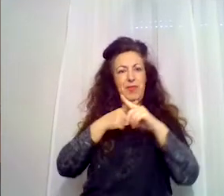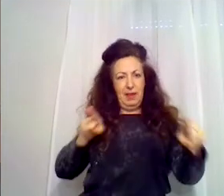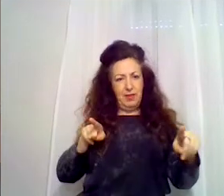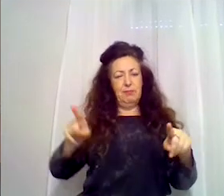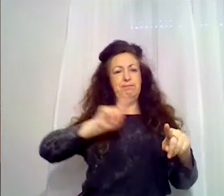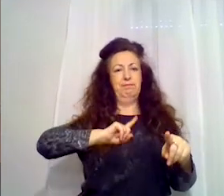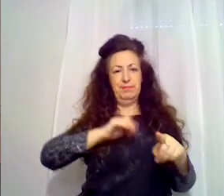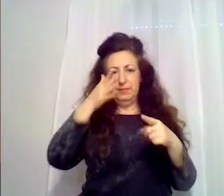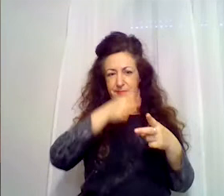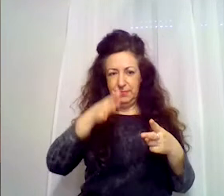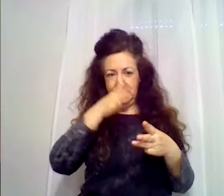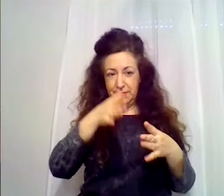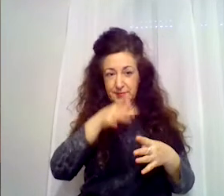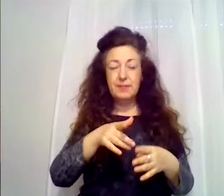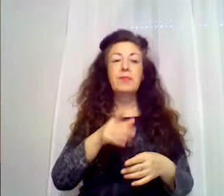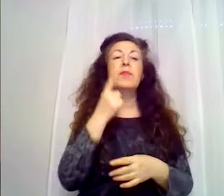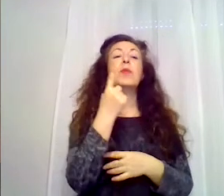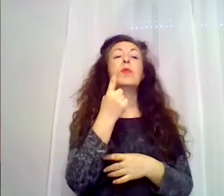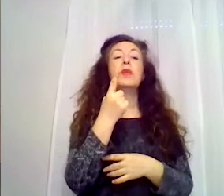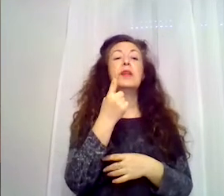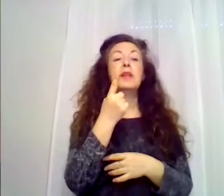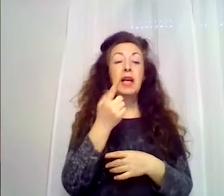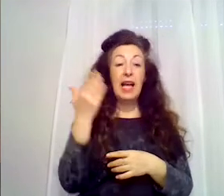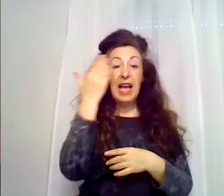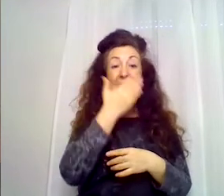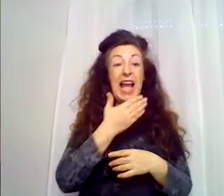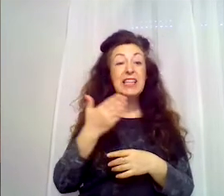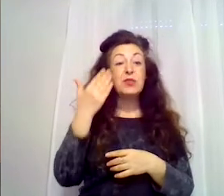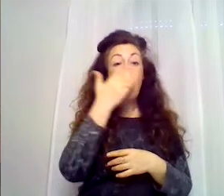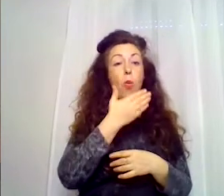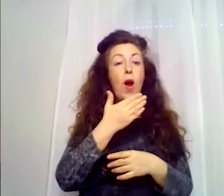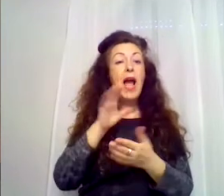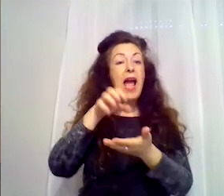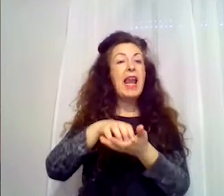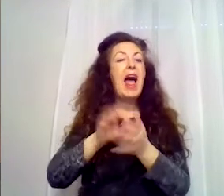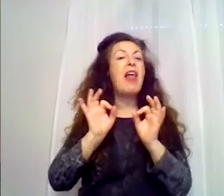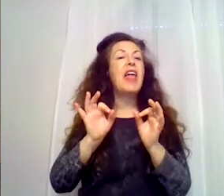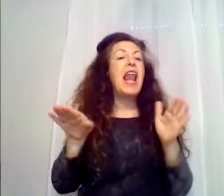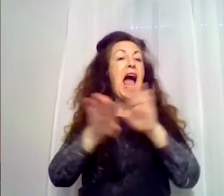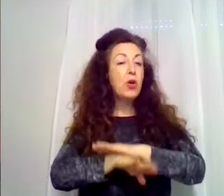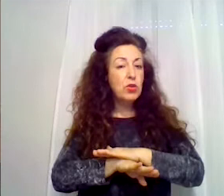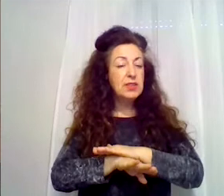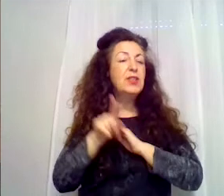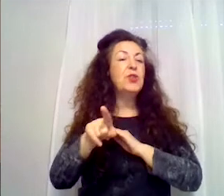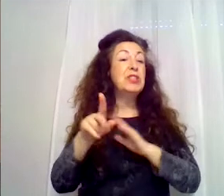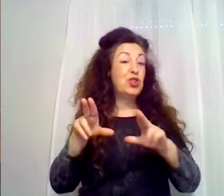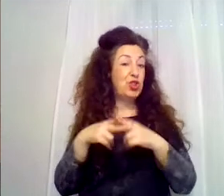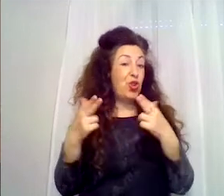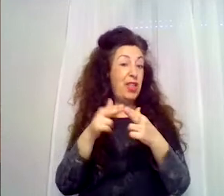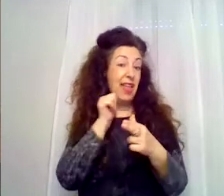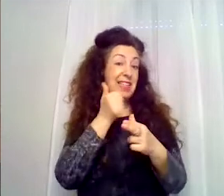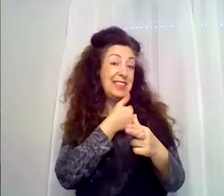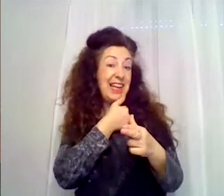pertenecer supuestamente a sociedades secretas que iban en contra de la moralidad y de la normalidad